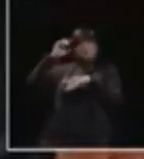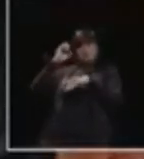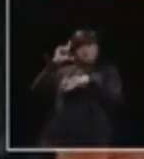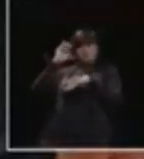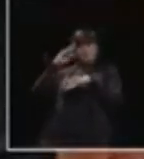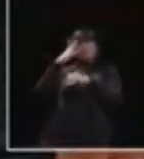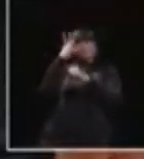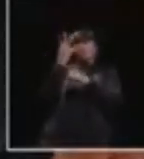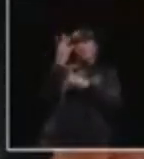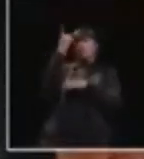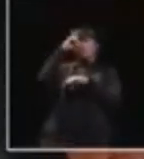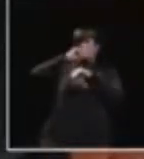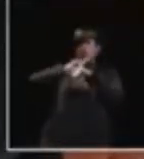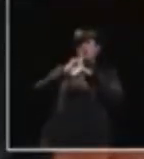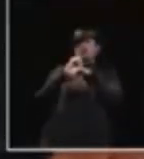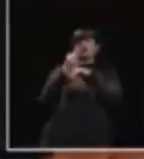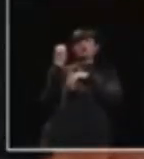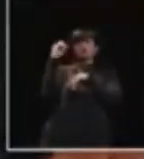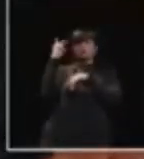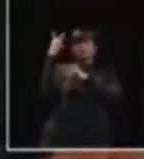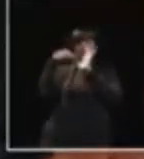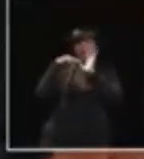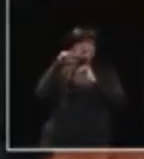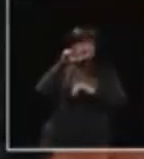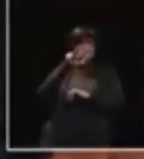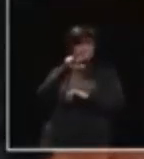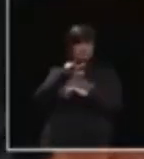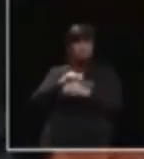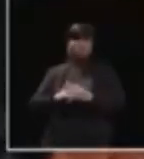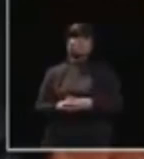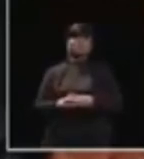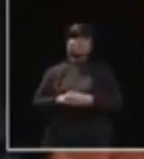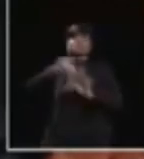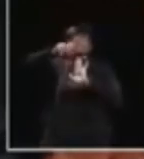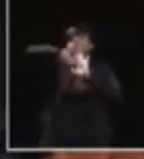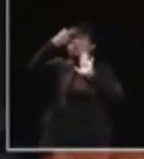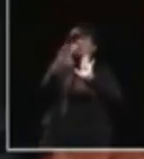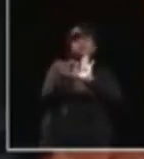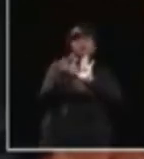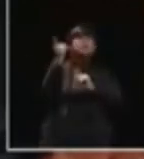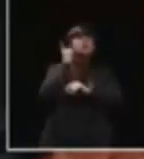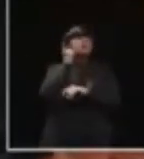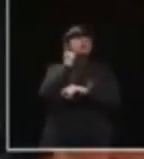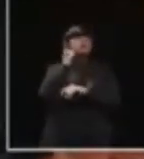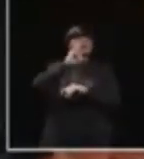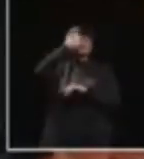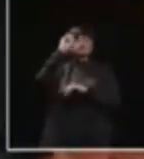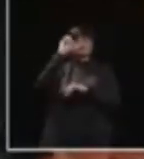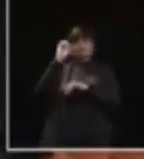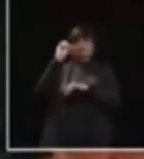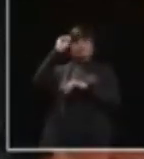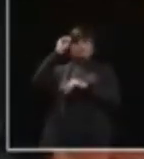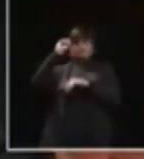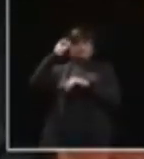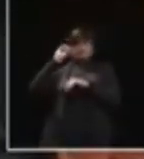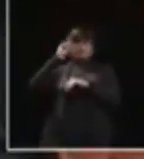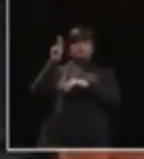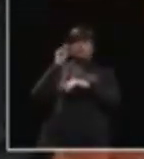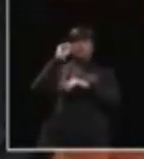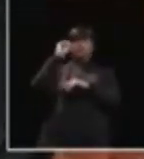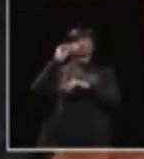mes de octubre de 2018. Firma, diputado José de Jesús Martín del Campo